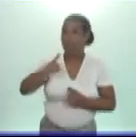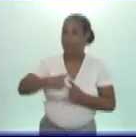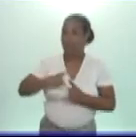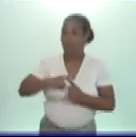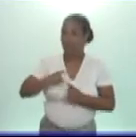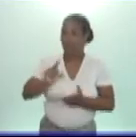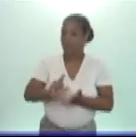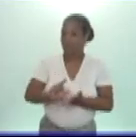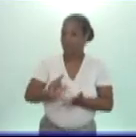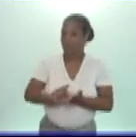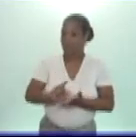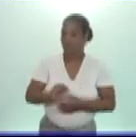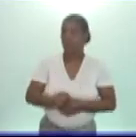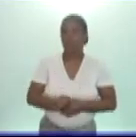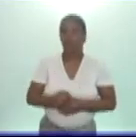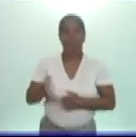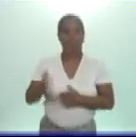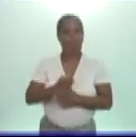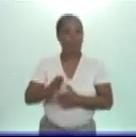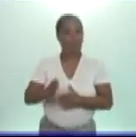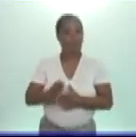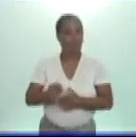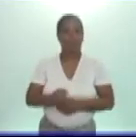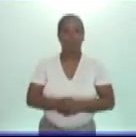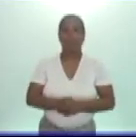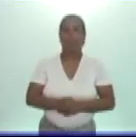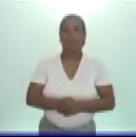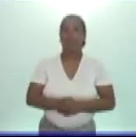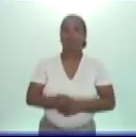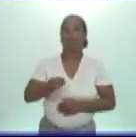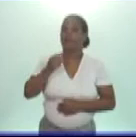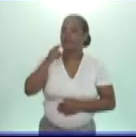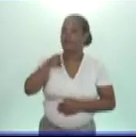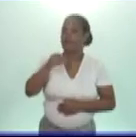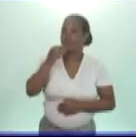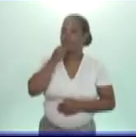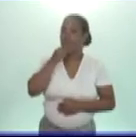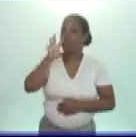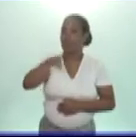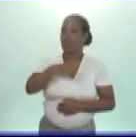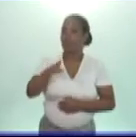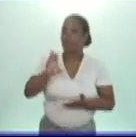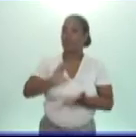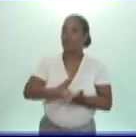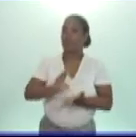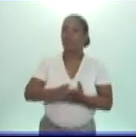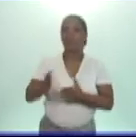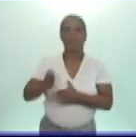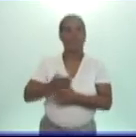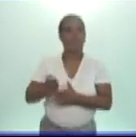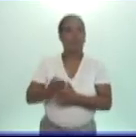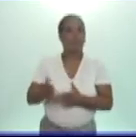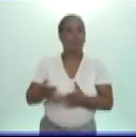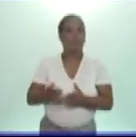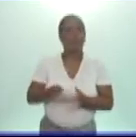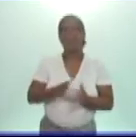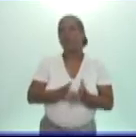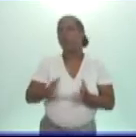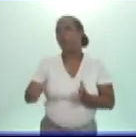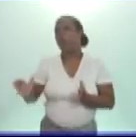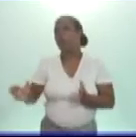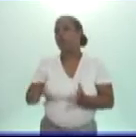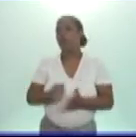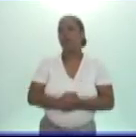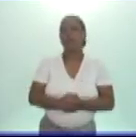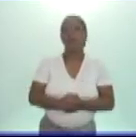aparece situado cada una de las unidades, ya sea de masa o ya sea de longitud, para escribir el dato. Y esta